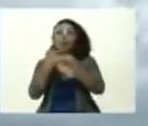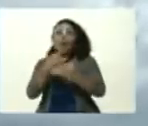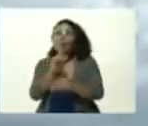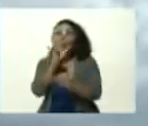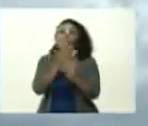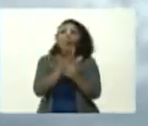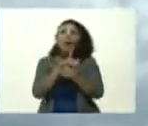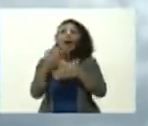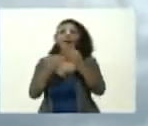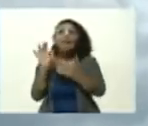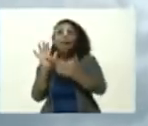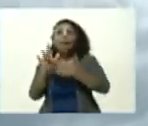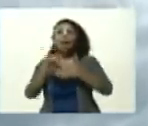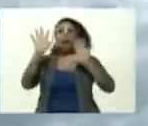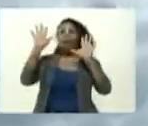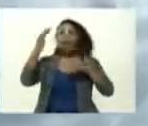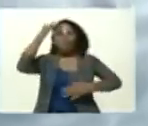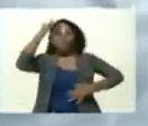que sacan es el escándalo